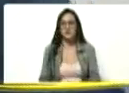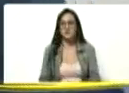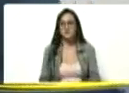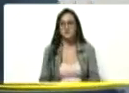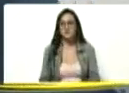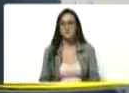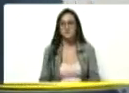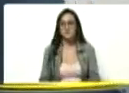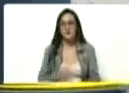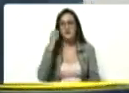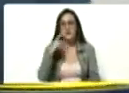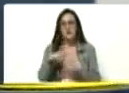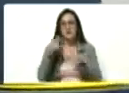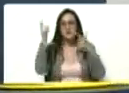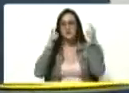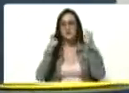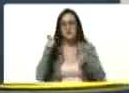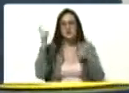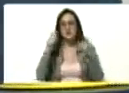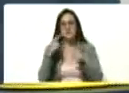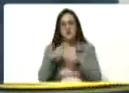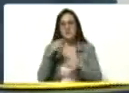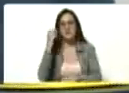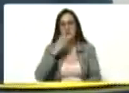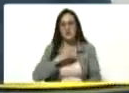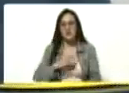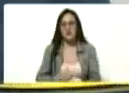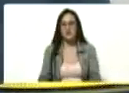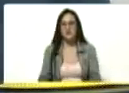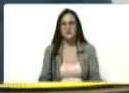Fidel y Chávez, Chávez y Fidel.